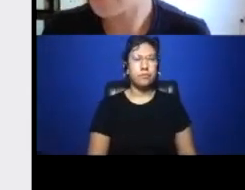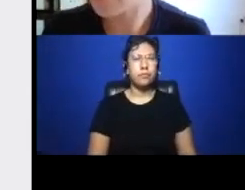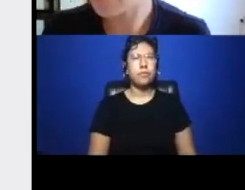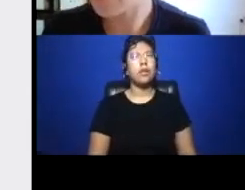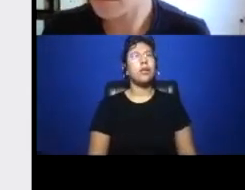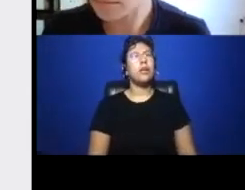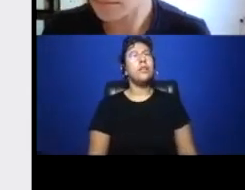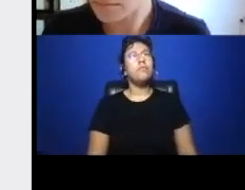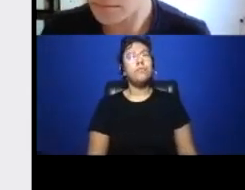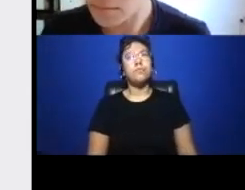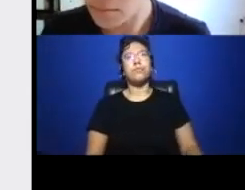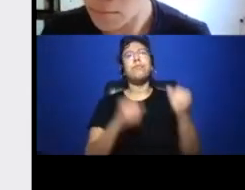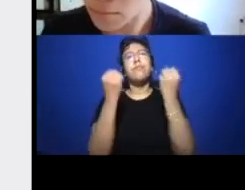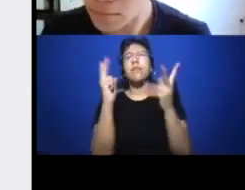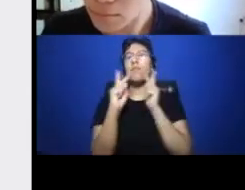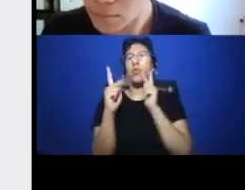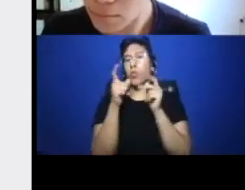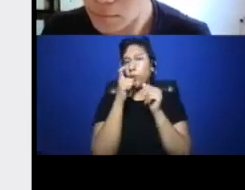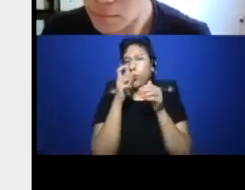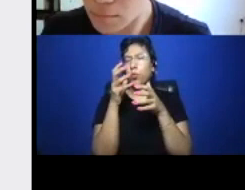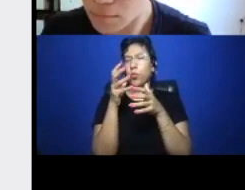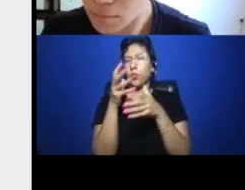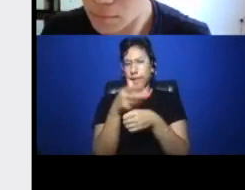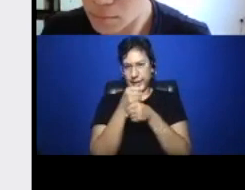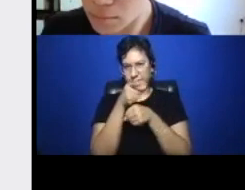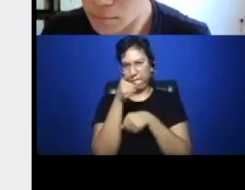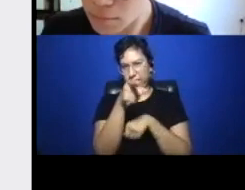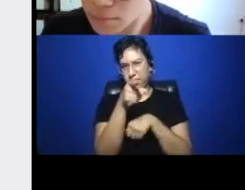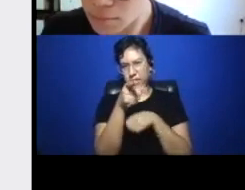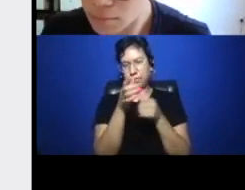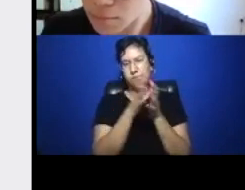En cuestión del hecho de que muchas personas que reciben